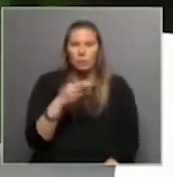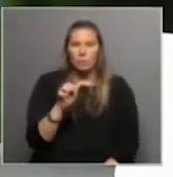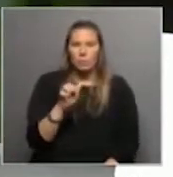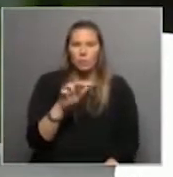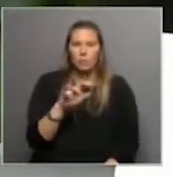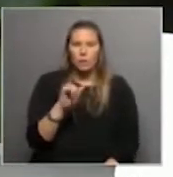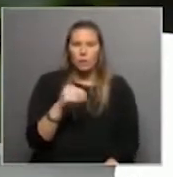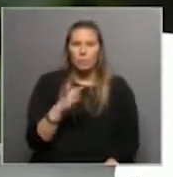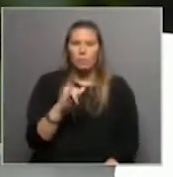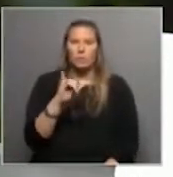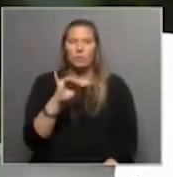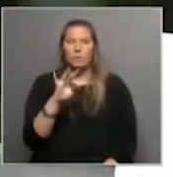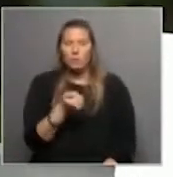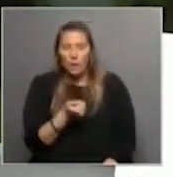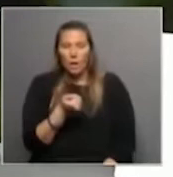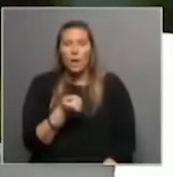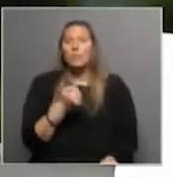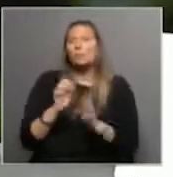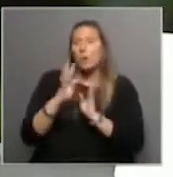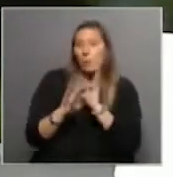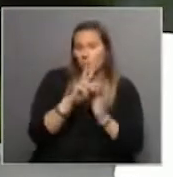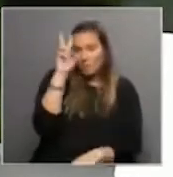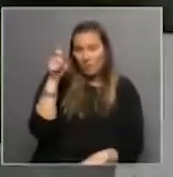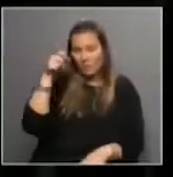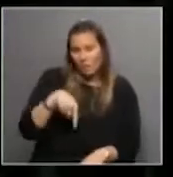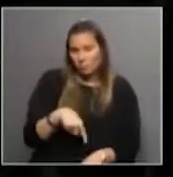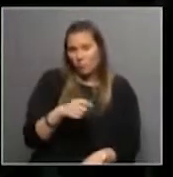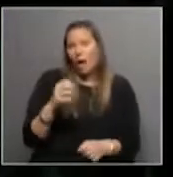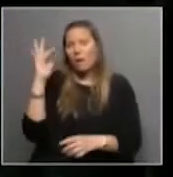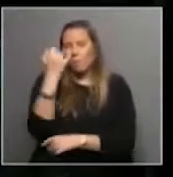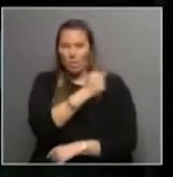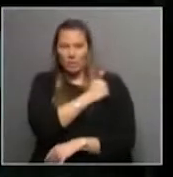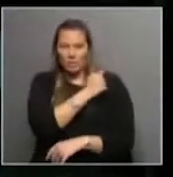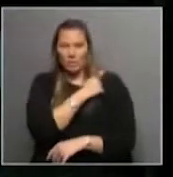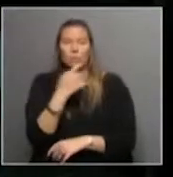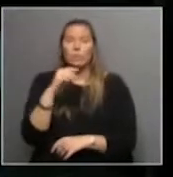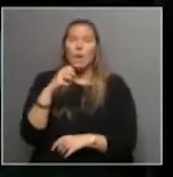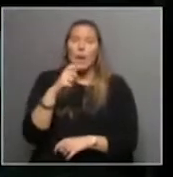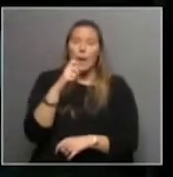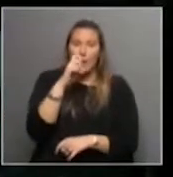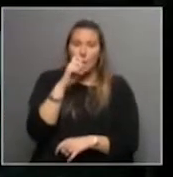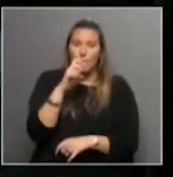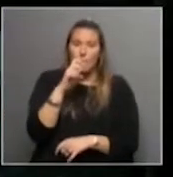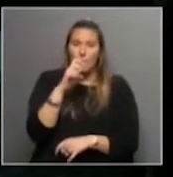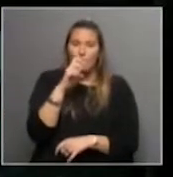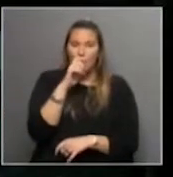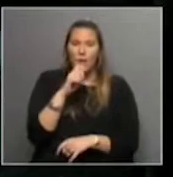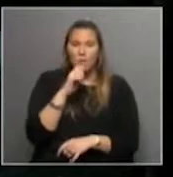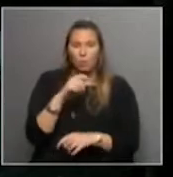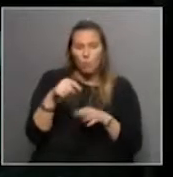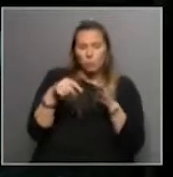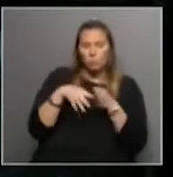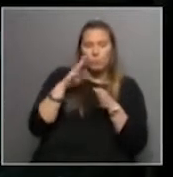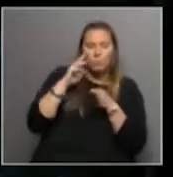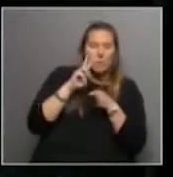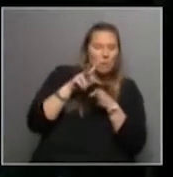de artigas que es una planta indígena nuestra entonces en marzo tú te pones una punta y vas a ver todo todo todo